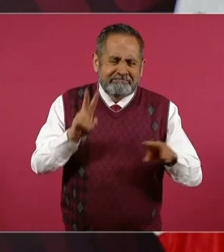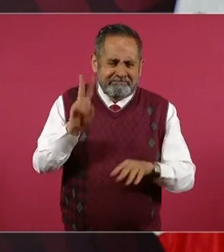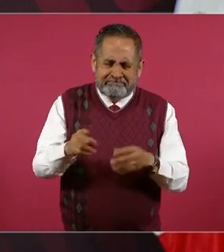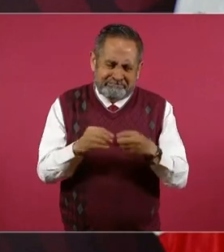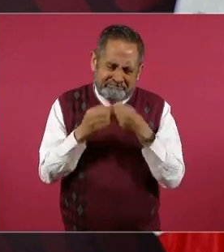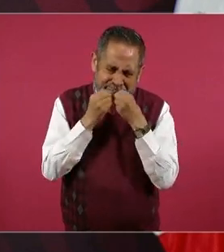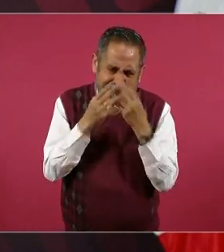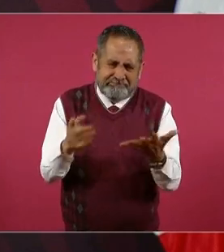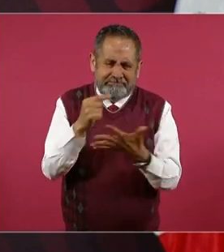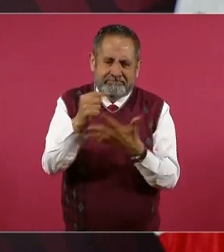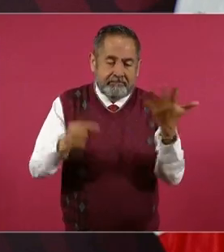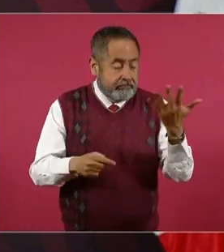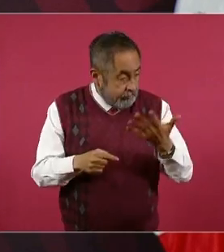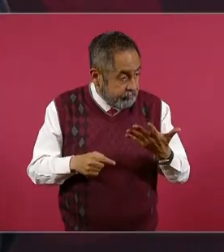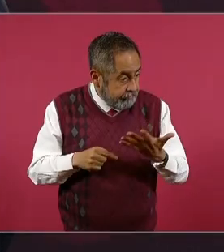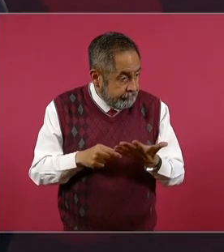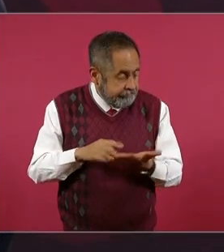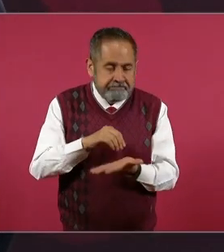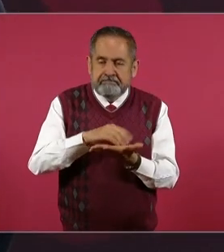¿Es oficial